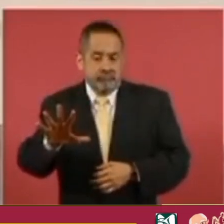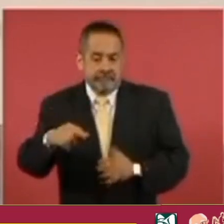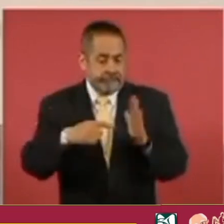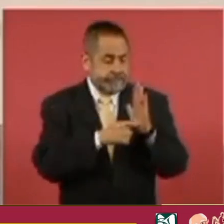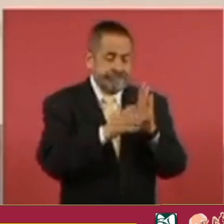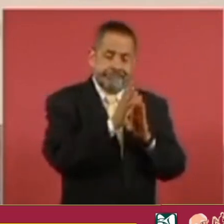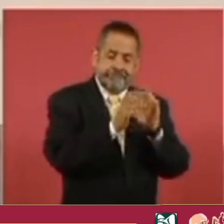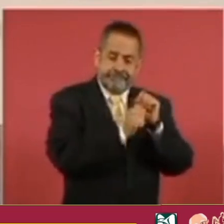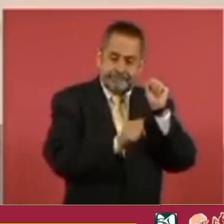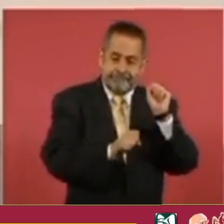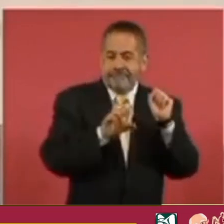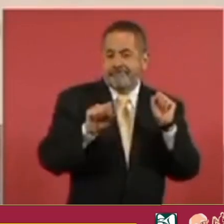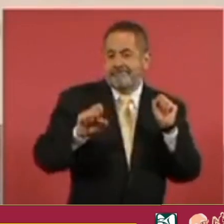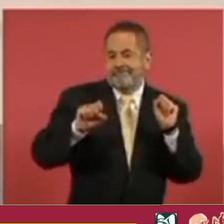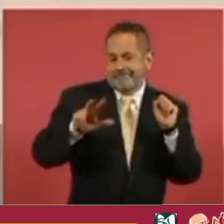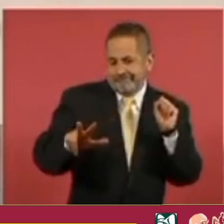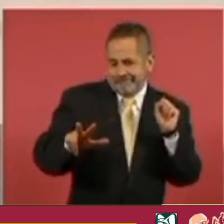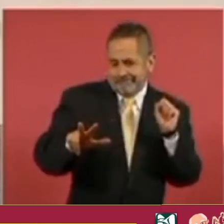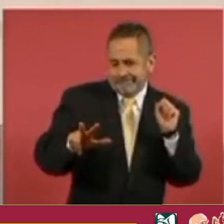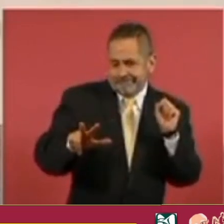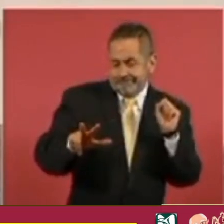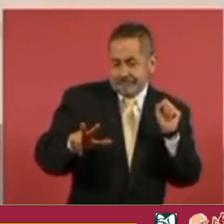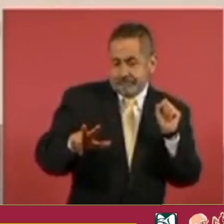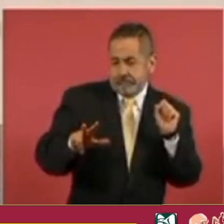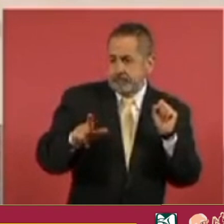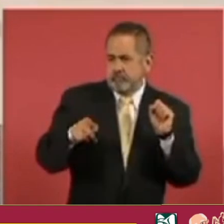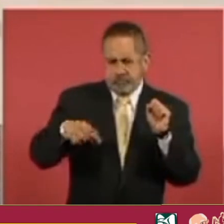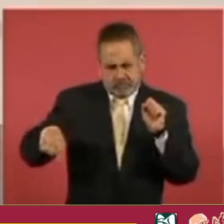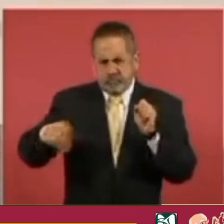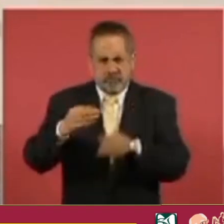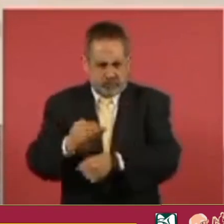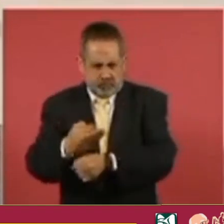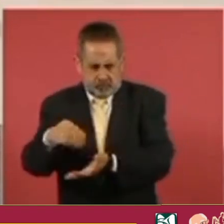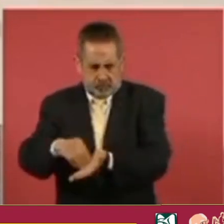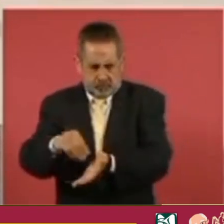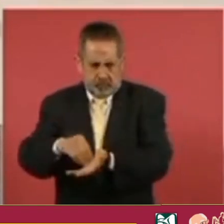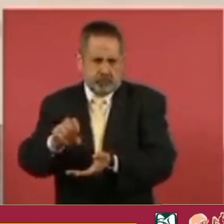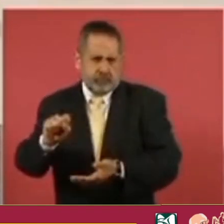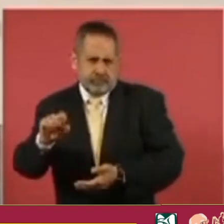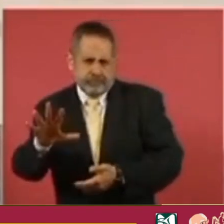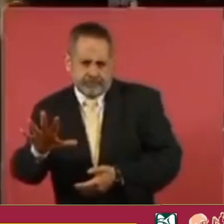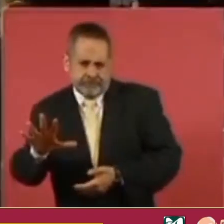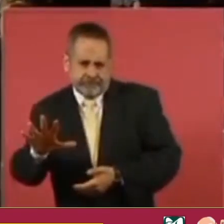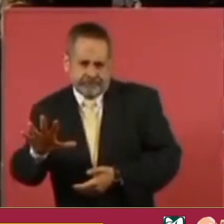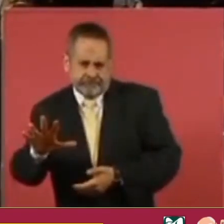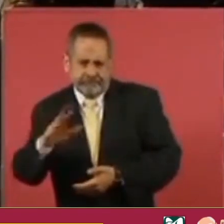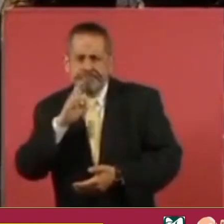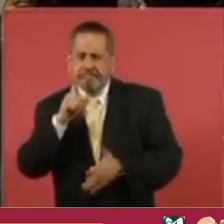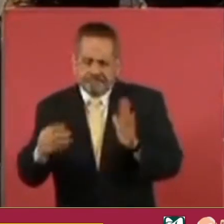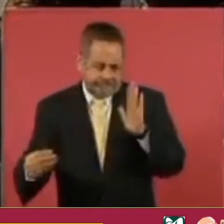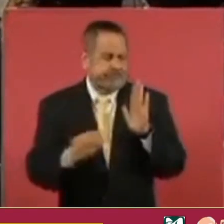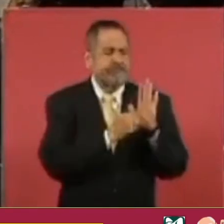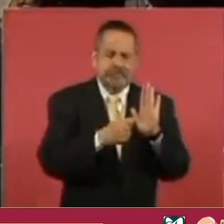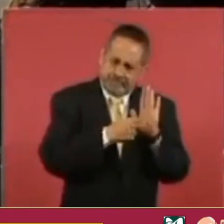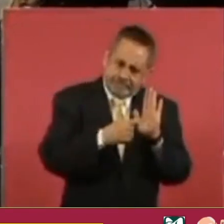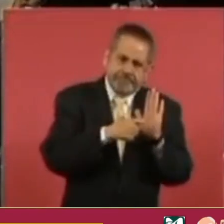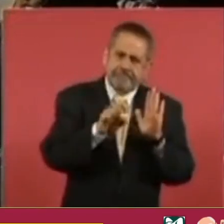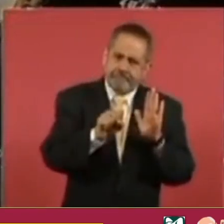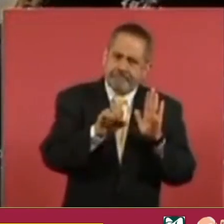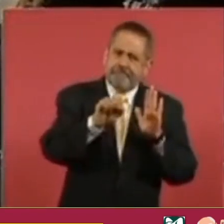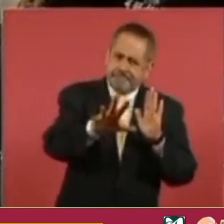Constitución está, quedó en 68 años. Entonces, y luego